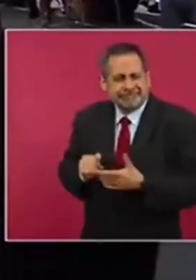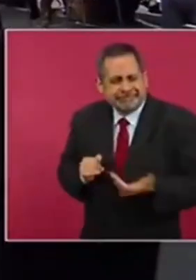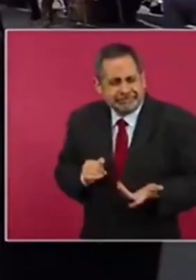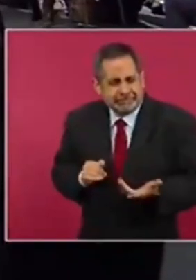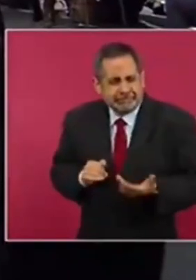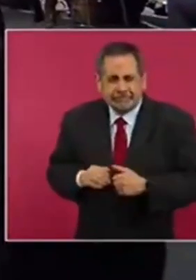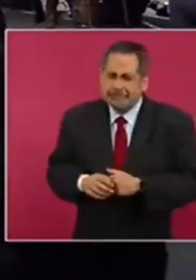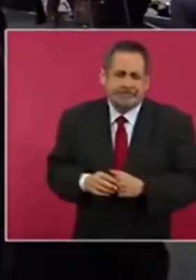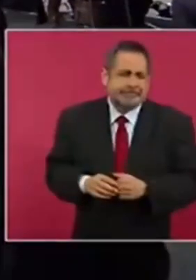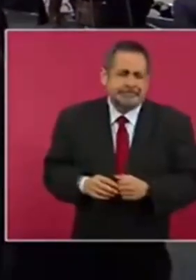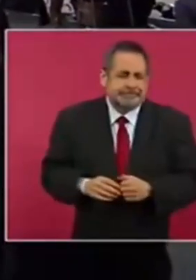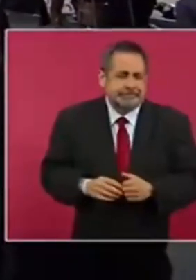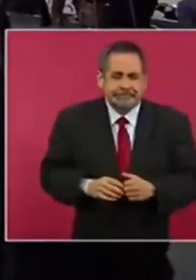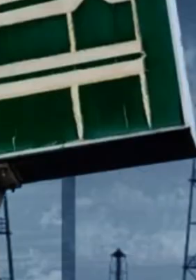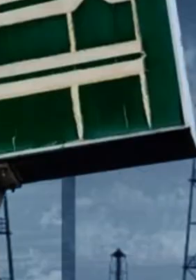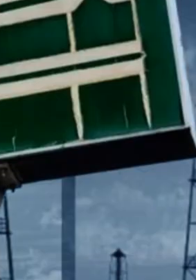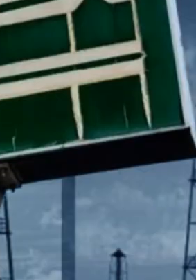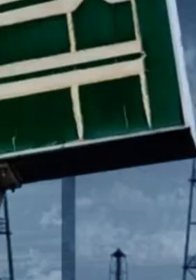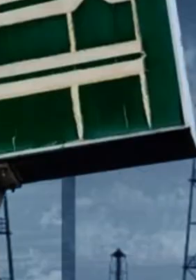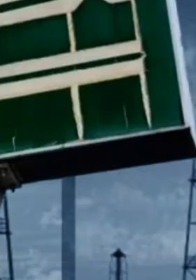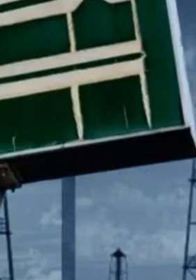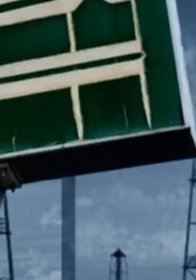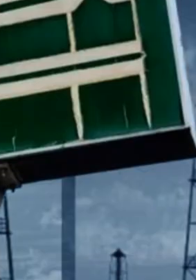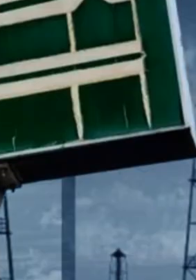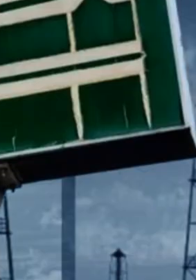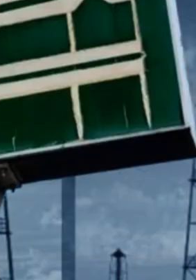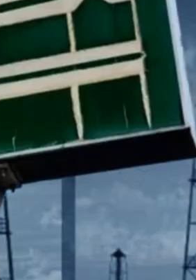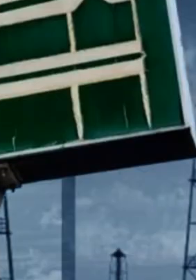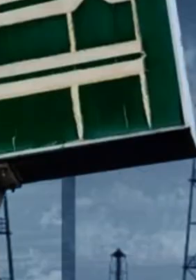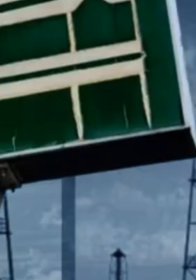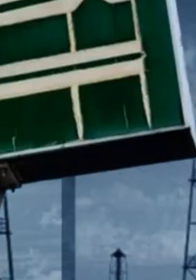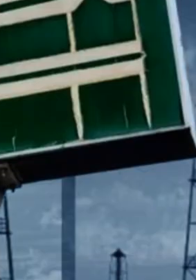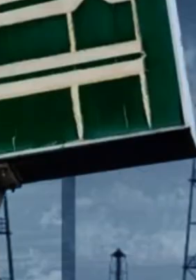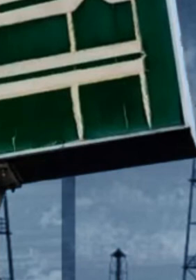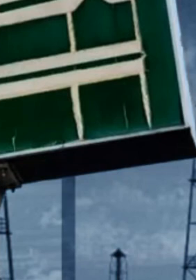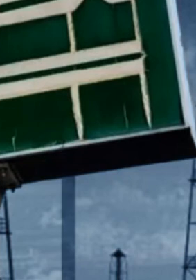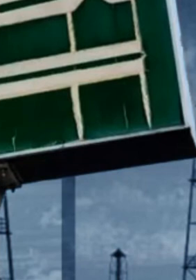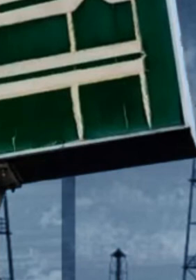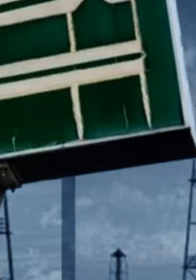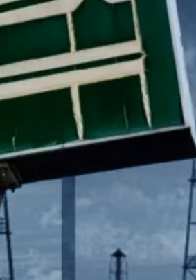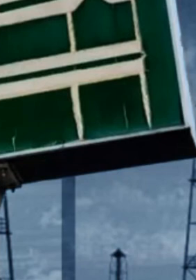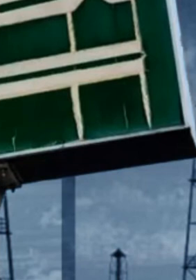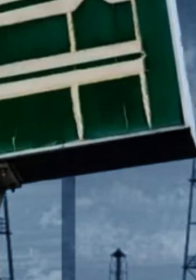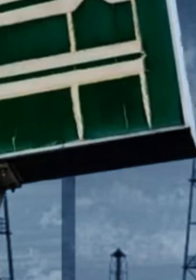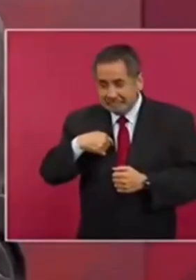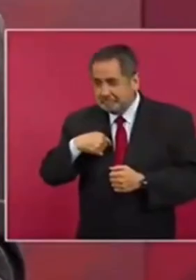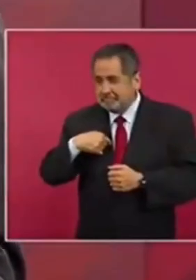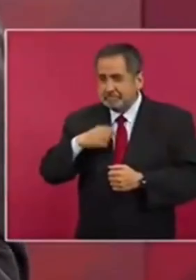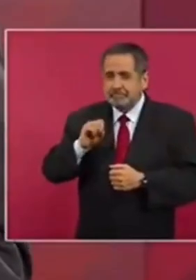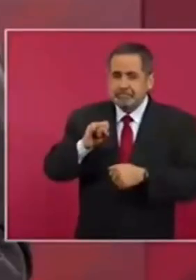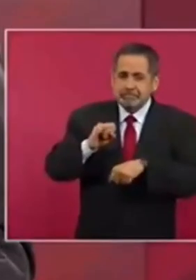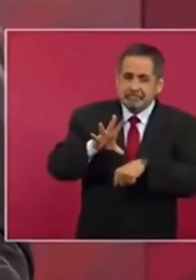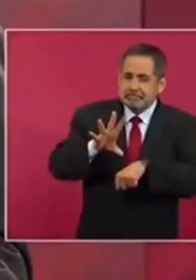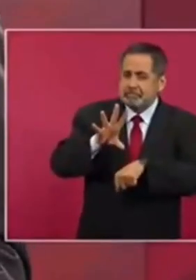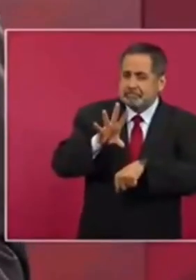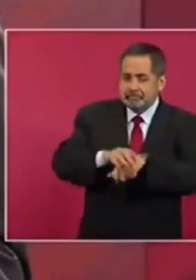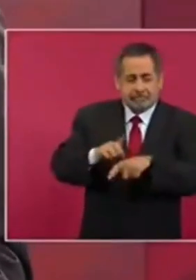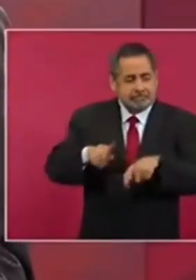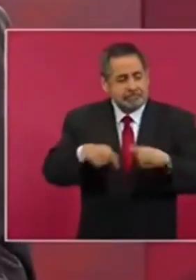de acuerdo a la información la filial de pemex que actualmente construye la refinería en dos bocas le otorgó